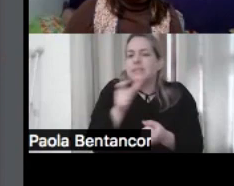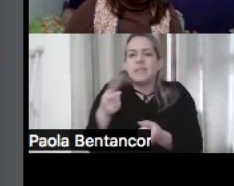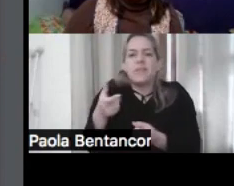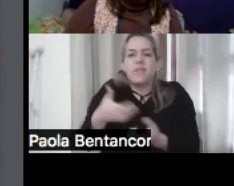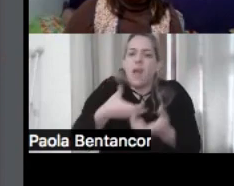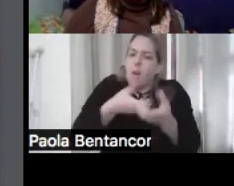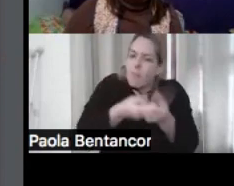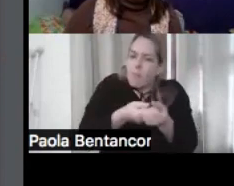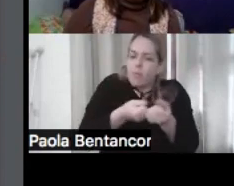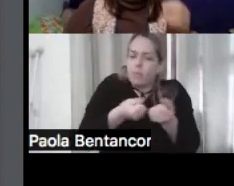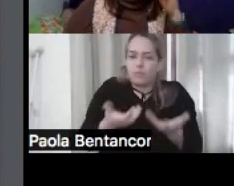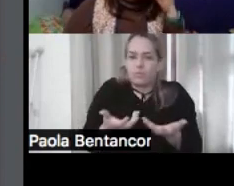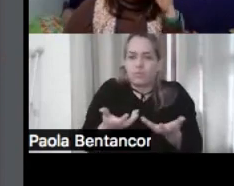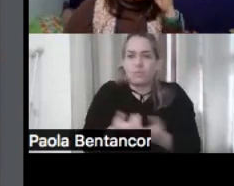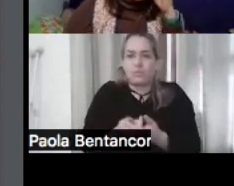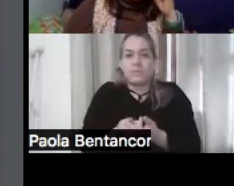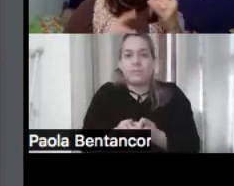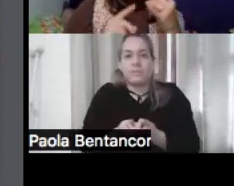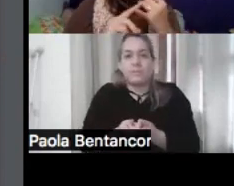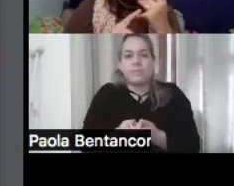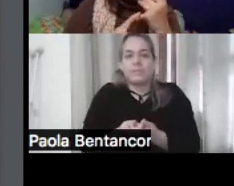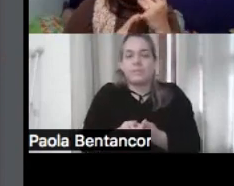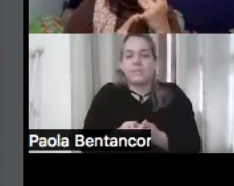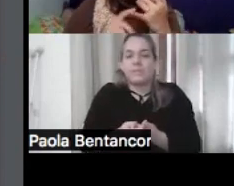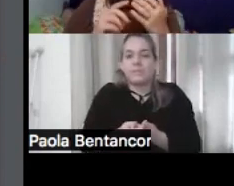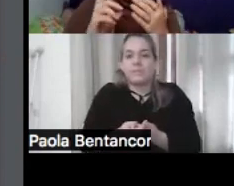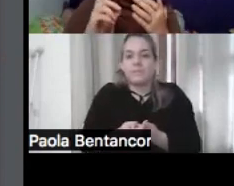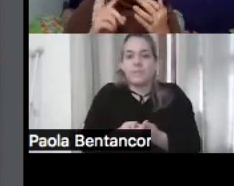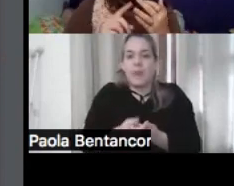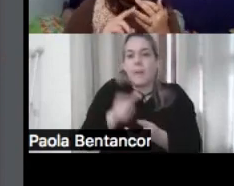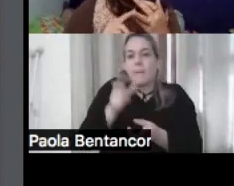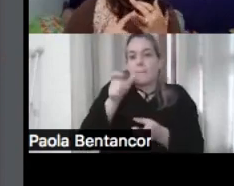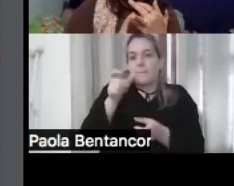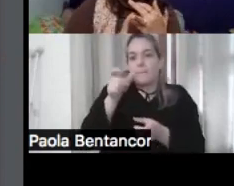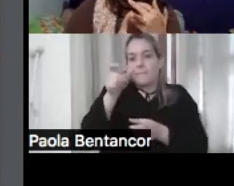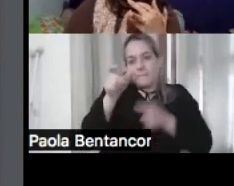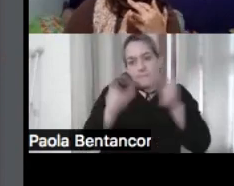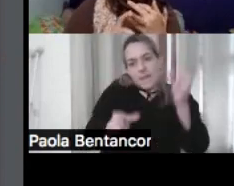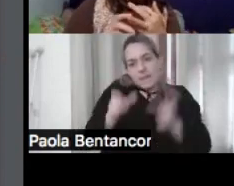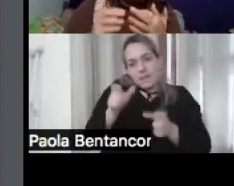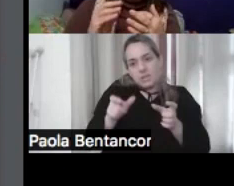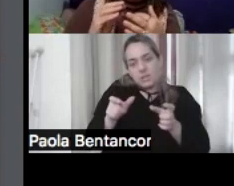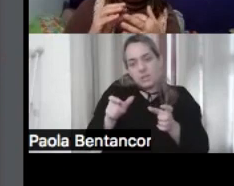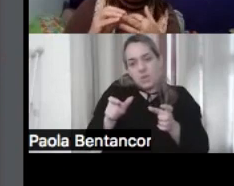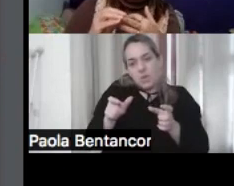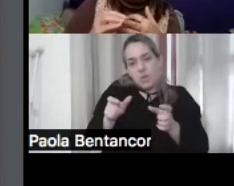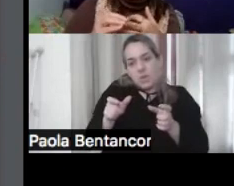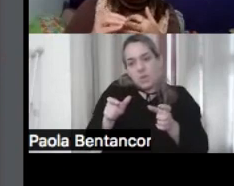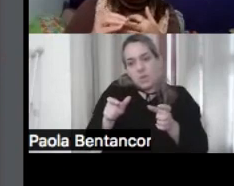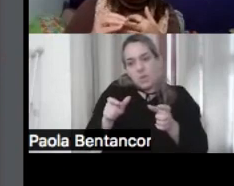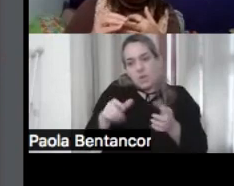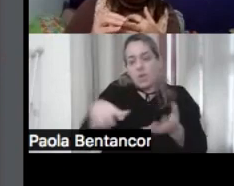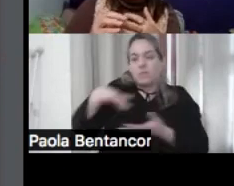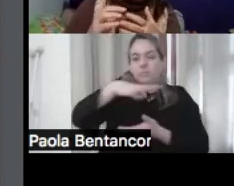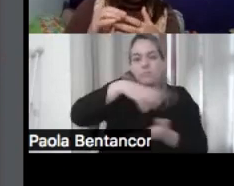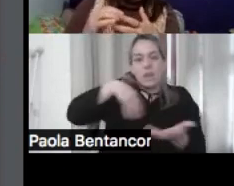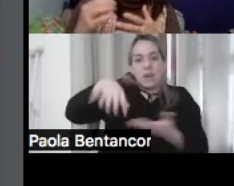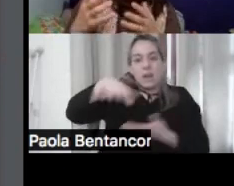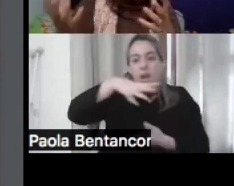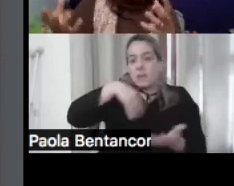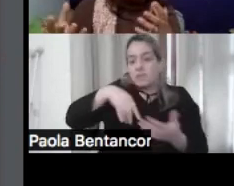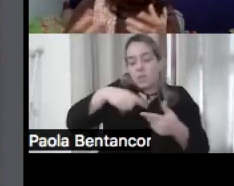Cuando hablamos de apoyos, estamos hablando de personas, relaciones,